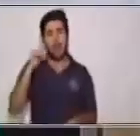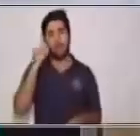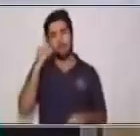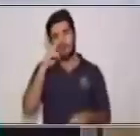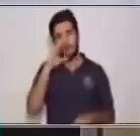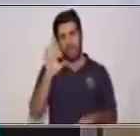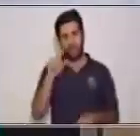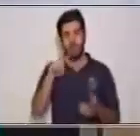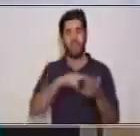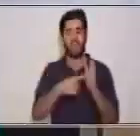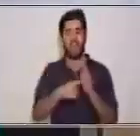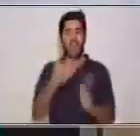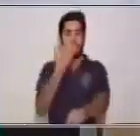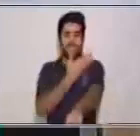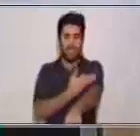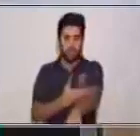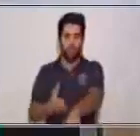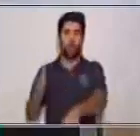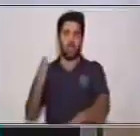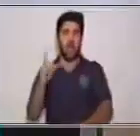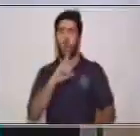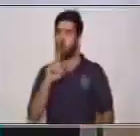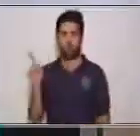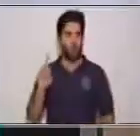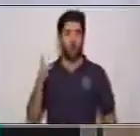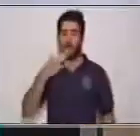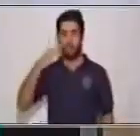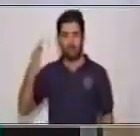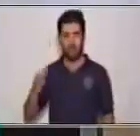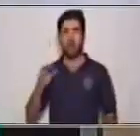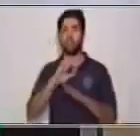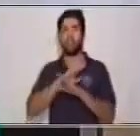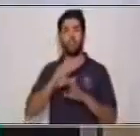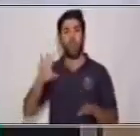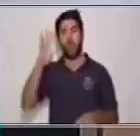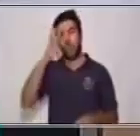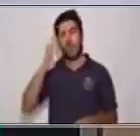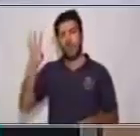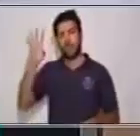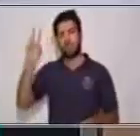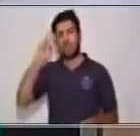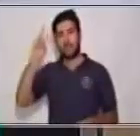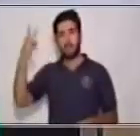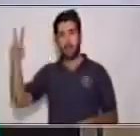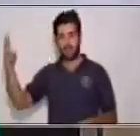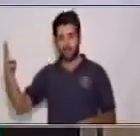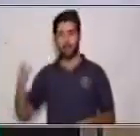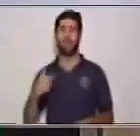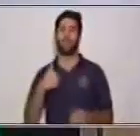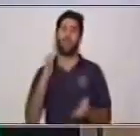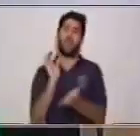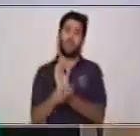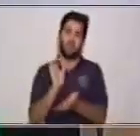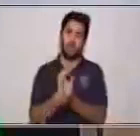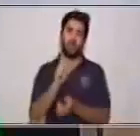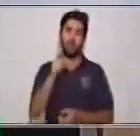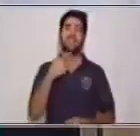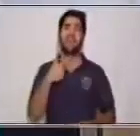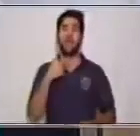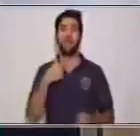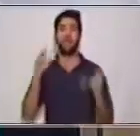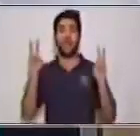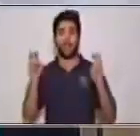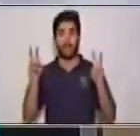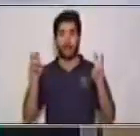diciendo, no es cierto. Entonces, para eso lo utilizamos. Espero te haya gustado el tema y que lo hayas ido trabajando en tus